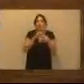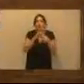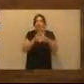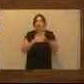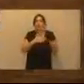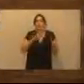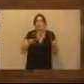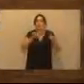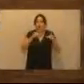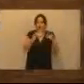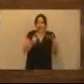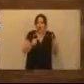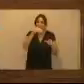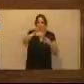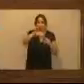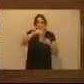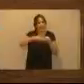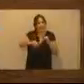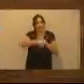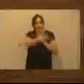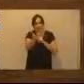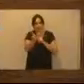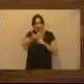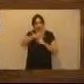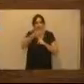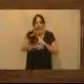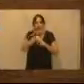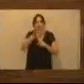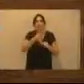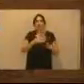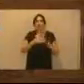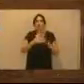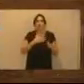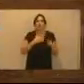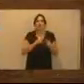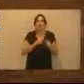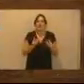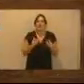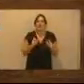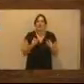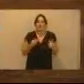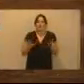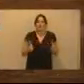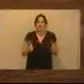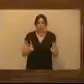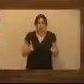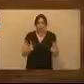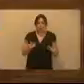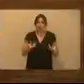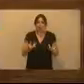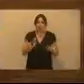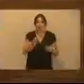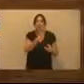asturiano, tiene un componente que lo diferencia de otro y que en este caso es crucial, y es que es un patrimonio que está vivo. es un patrimonio que está vivo. Por lo tanto, además